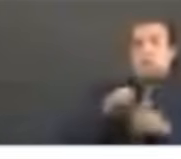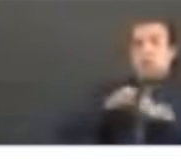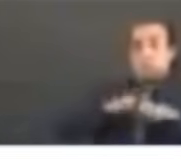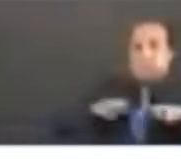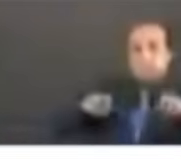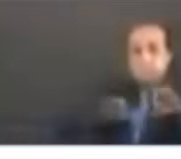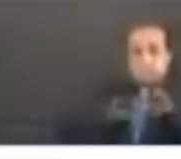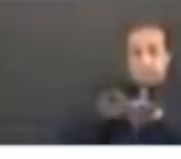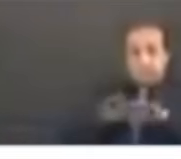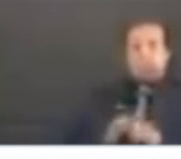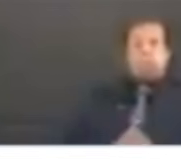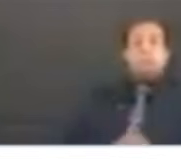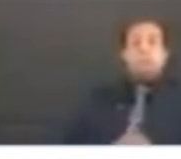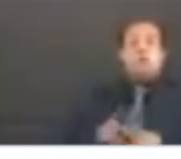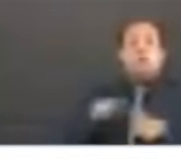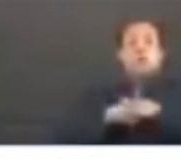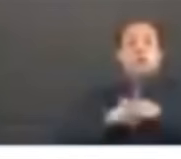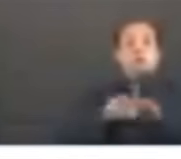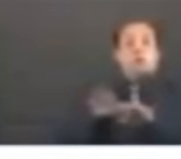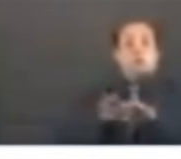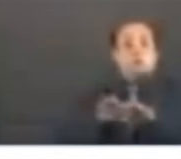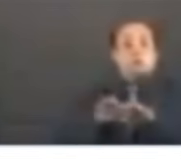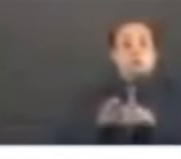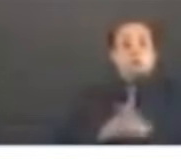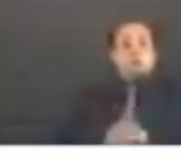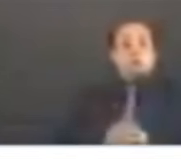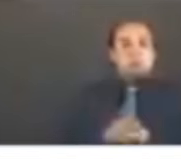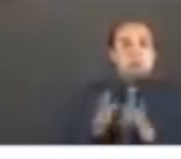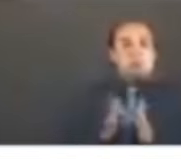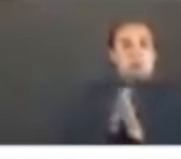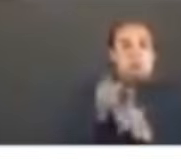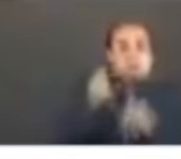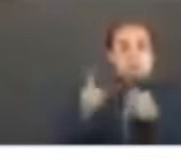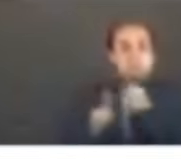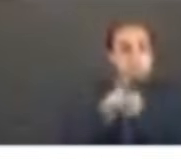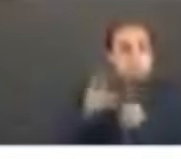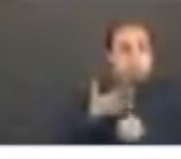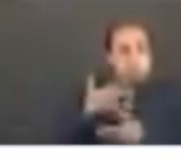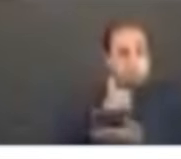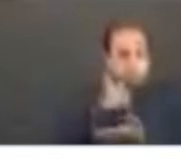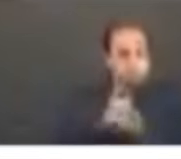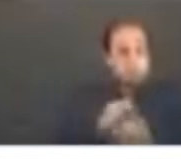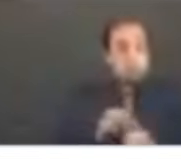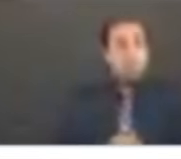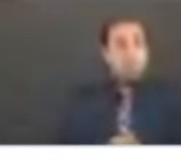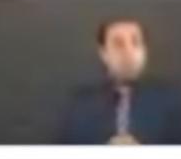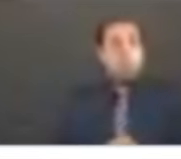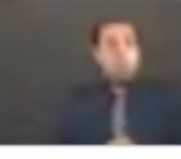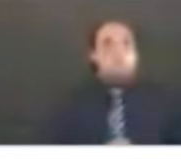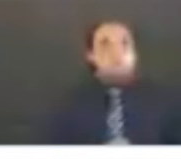trabajo. Nosotros seguimos colaborando para cualquier problema que puedan tener en la ciudad, pero